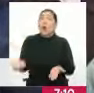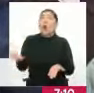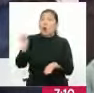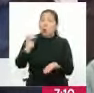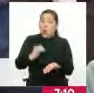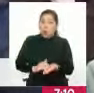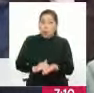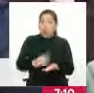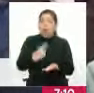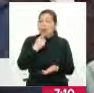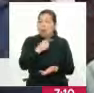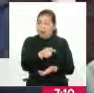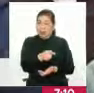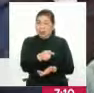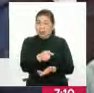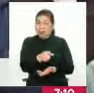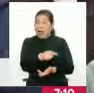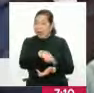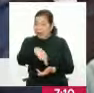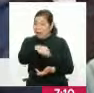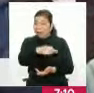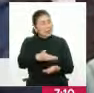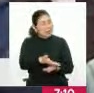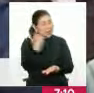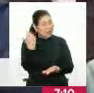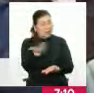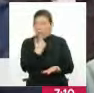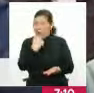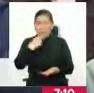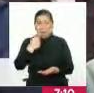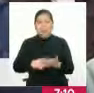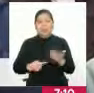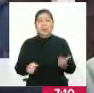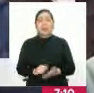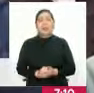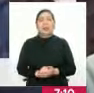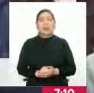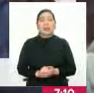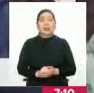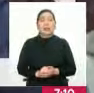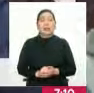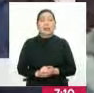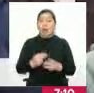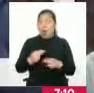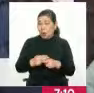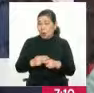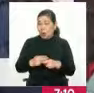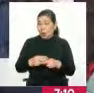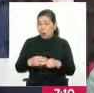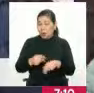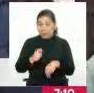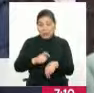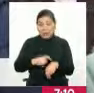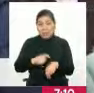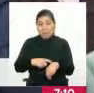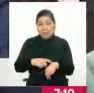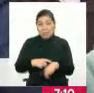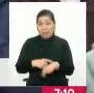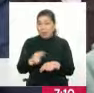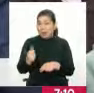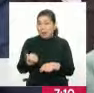le van a decir a Lima Expresa que retiren las garitas. Pero a corto plazo, las acciones